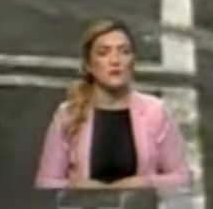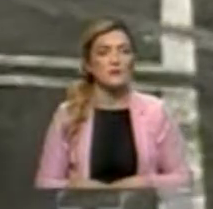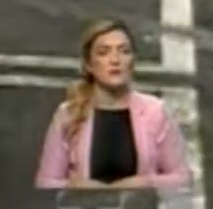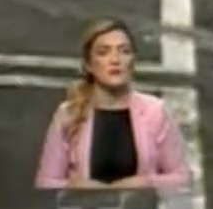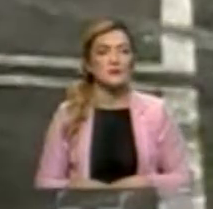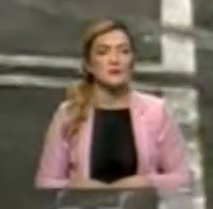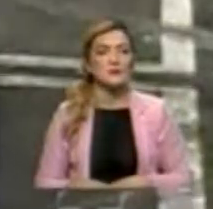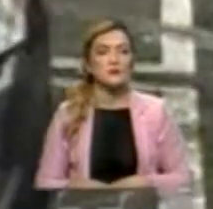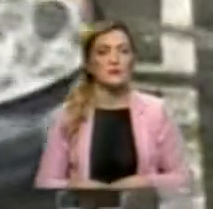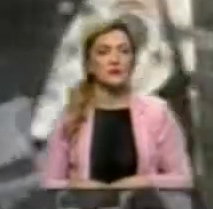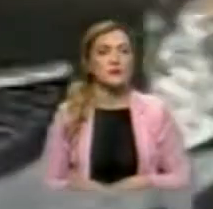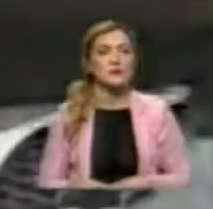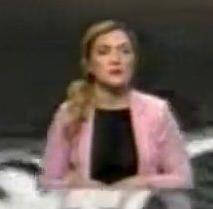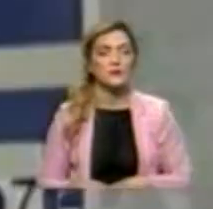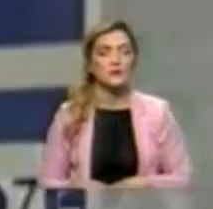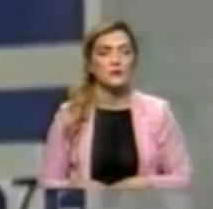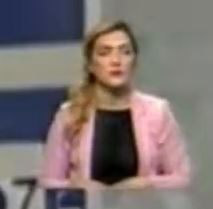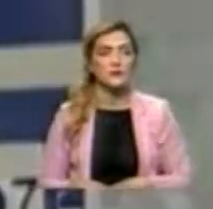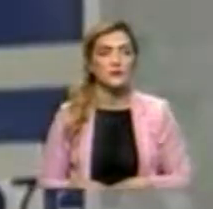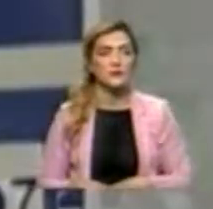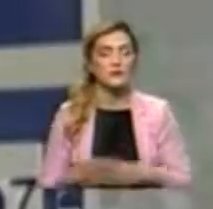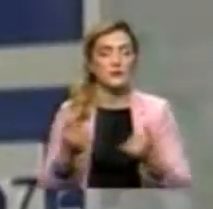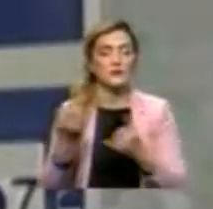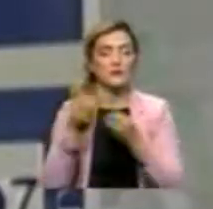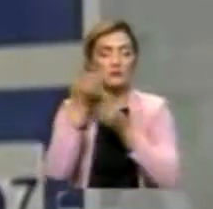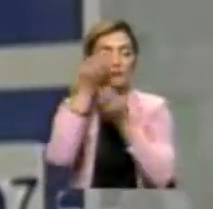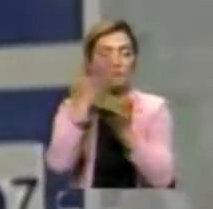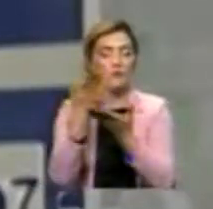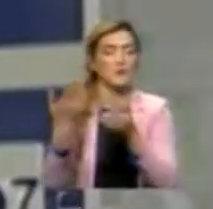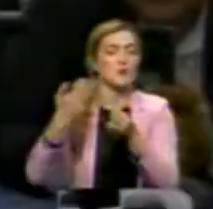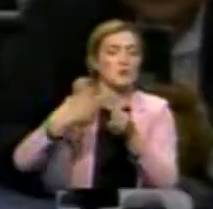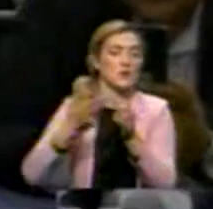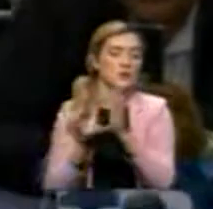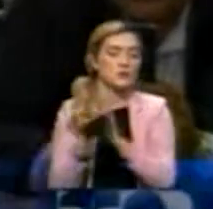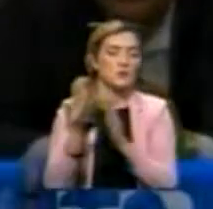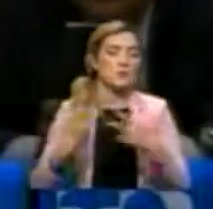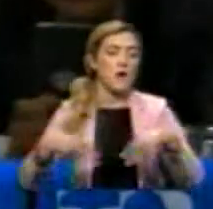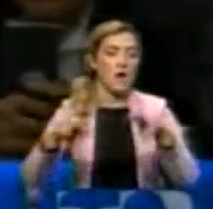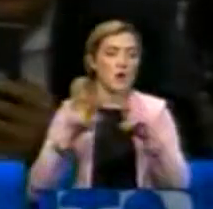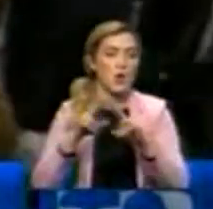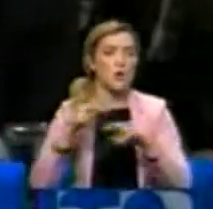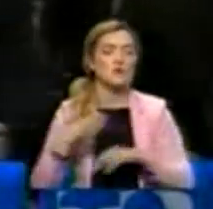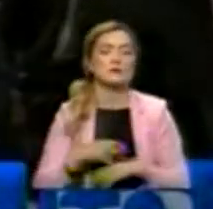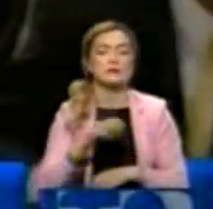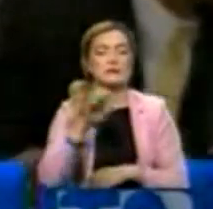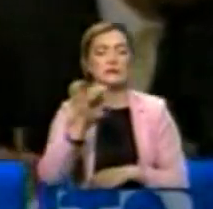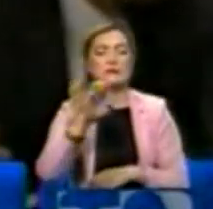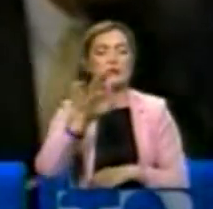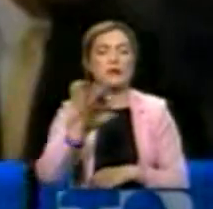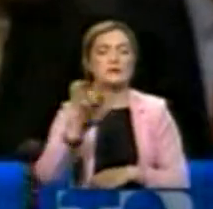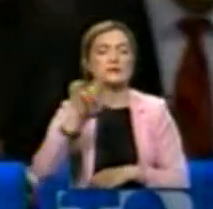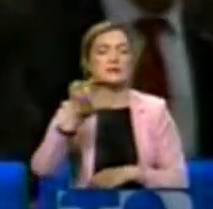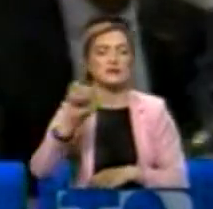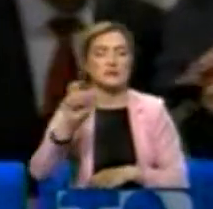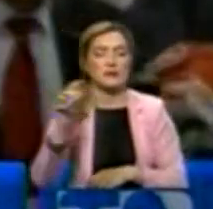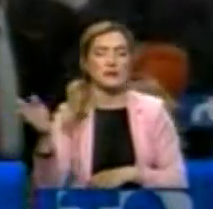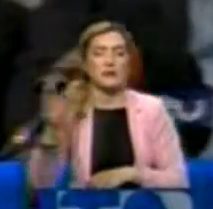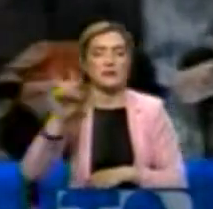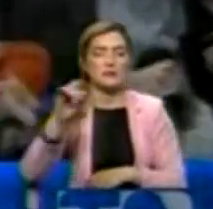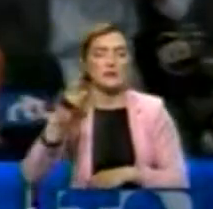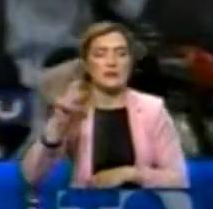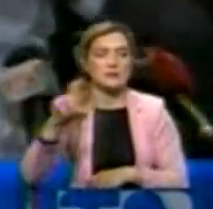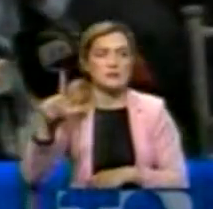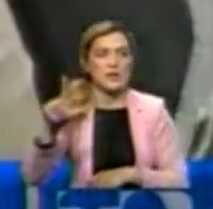El anuncio de la eliminación del subsidio a las gasolinas extra y diésel provocó la inmediata reacción del sector del transporte en